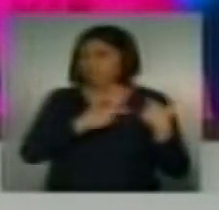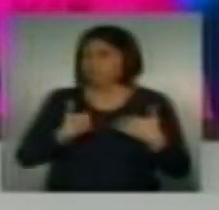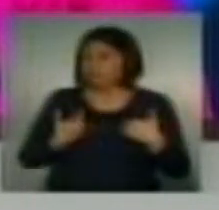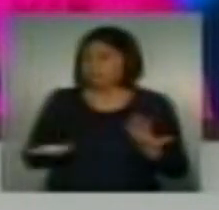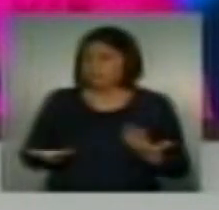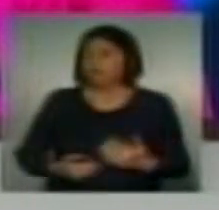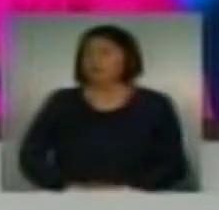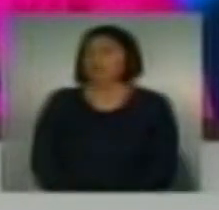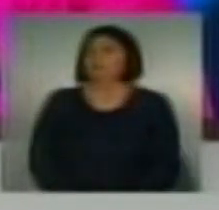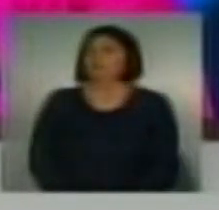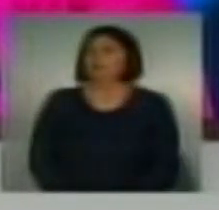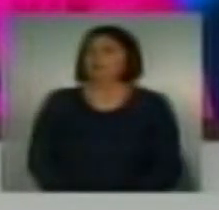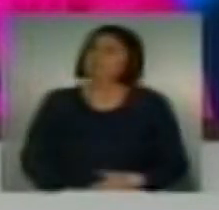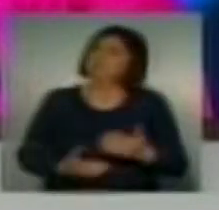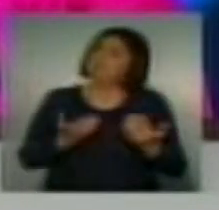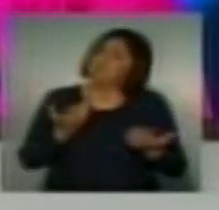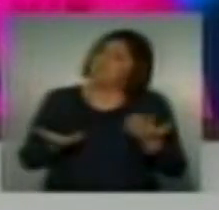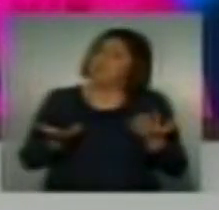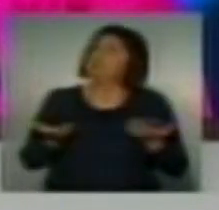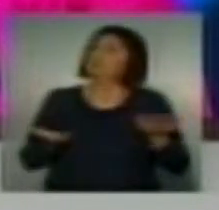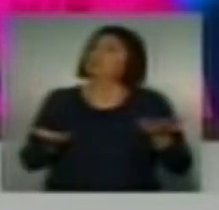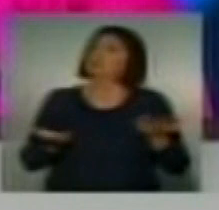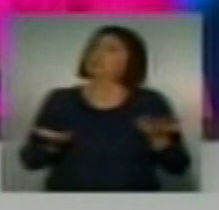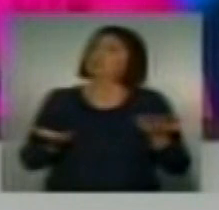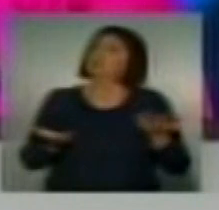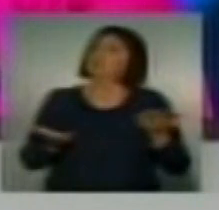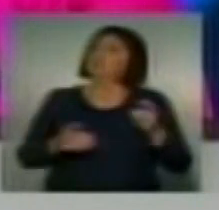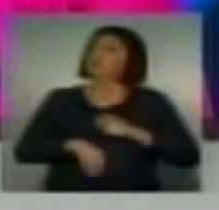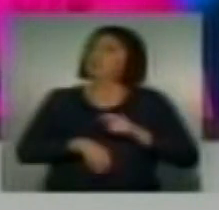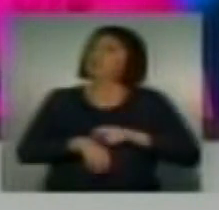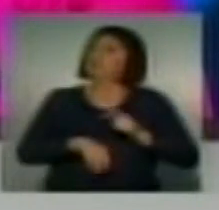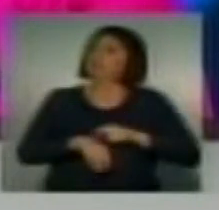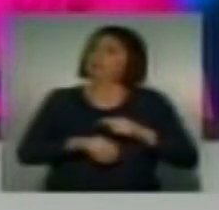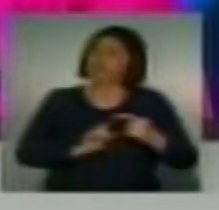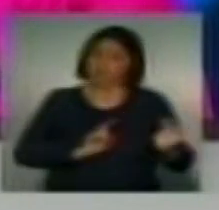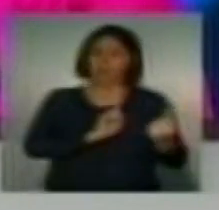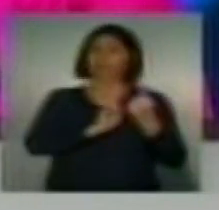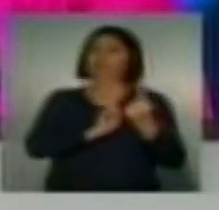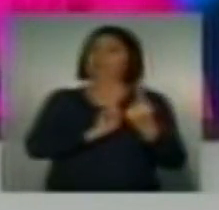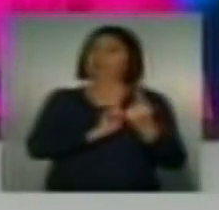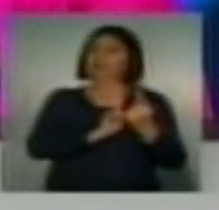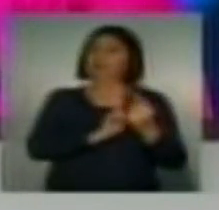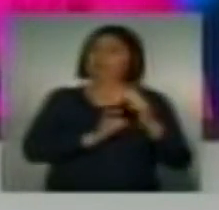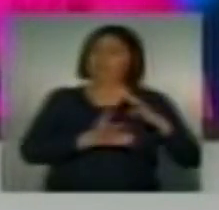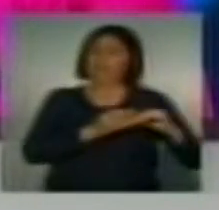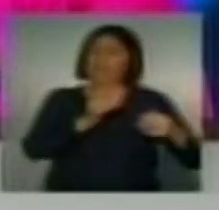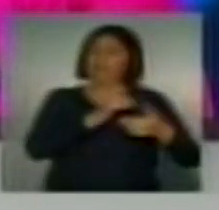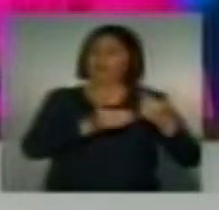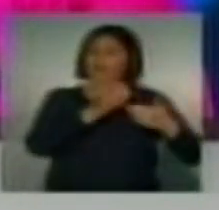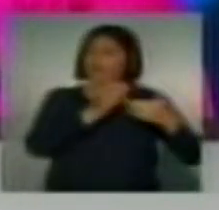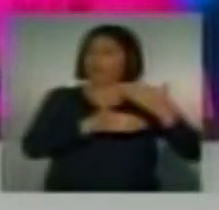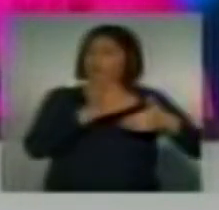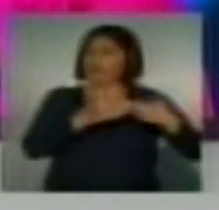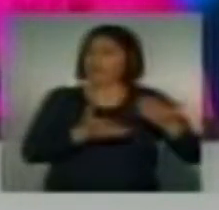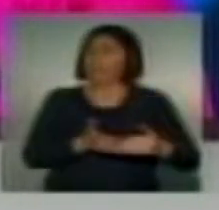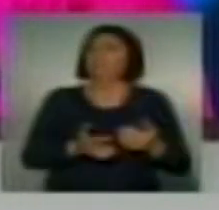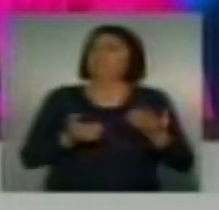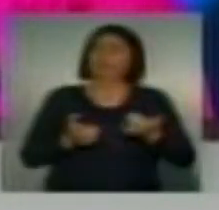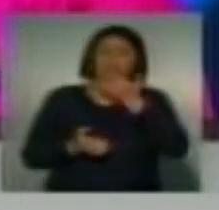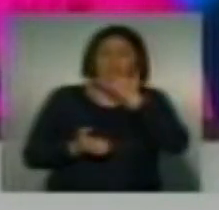asumo llegará un momento donde tengamos que confrontar y la historia juzgará lo